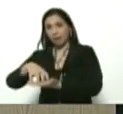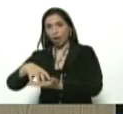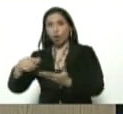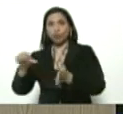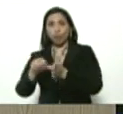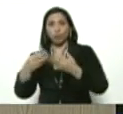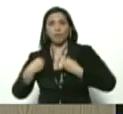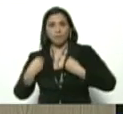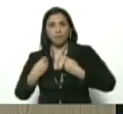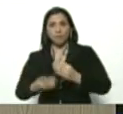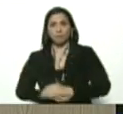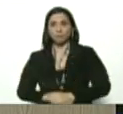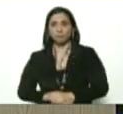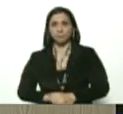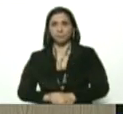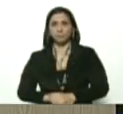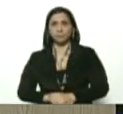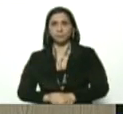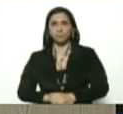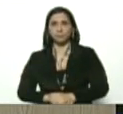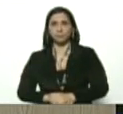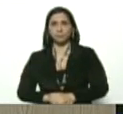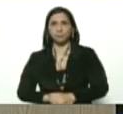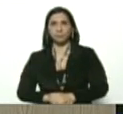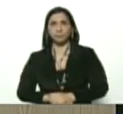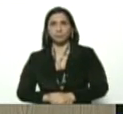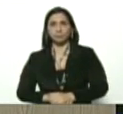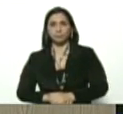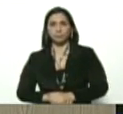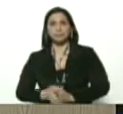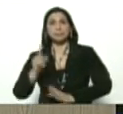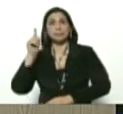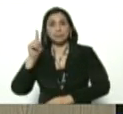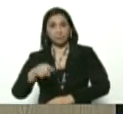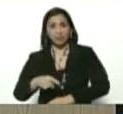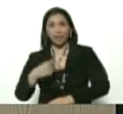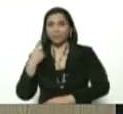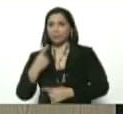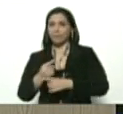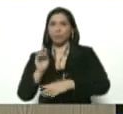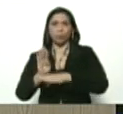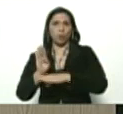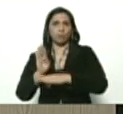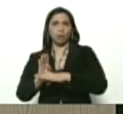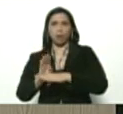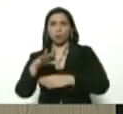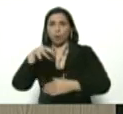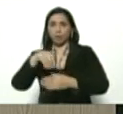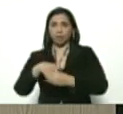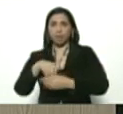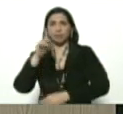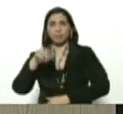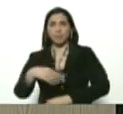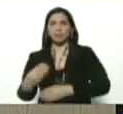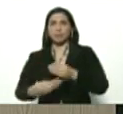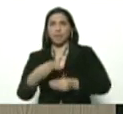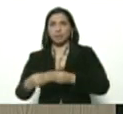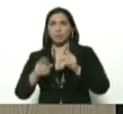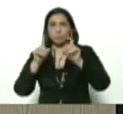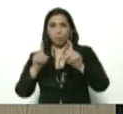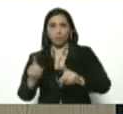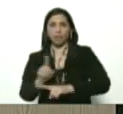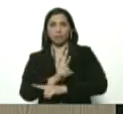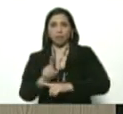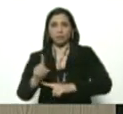su lugar de procedencia su lugar de de residencia también debe guardar la cuarentena y también se le hacen allí pruebas rápidas